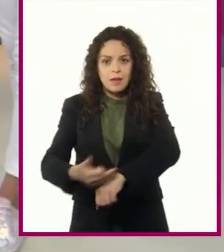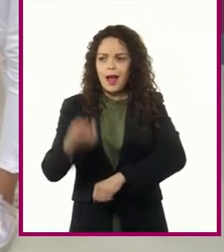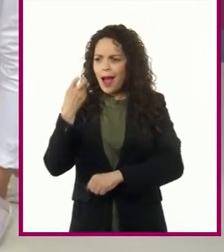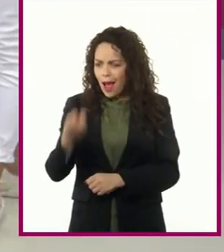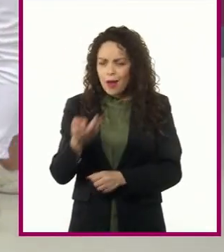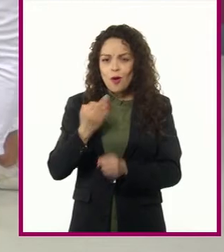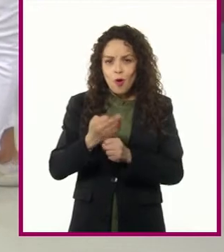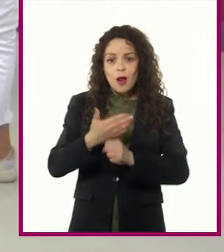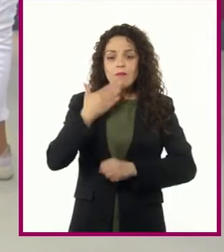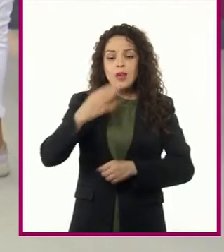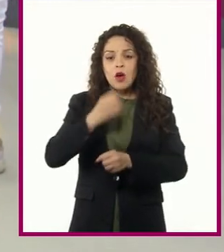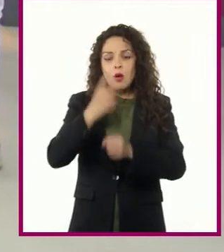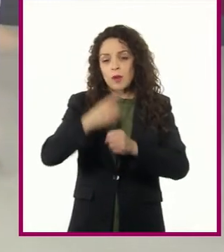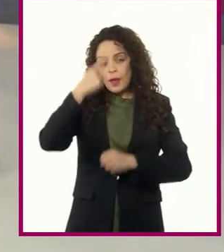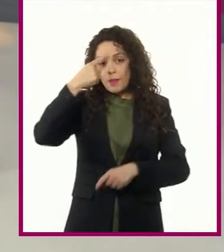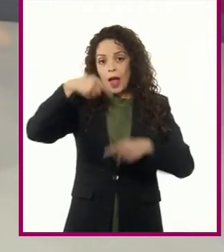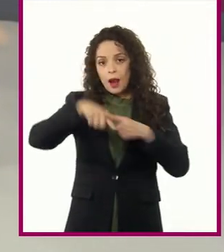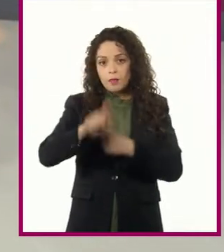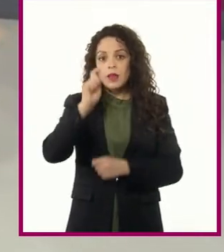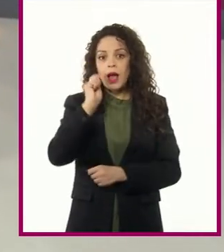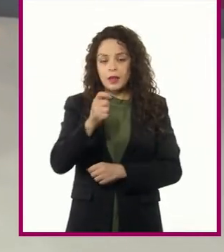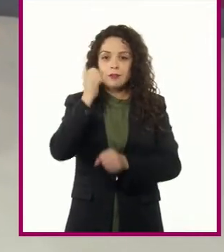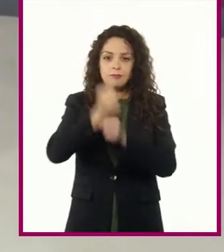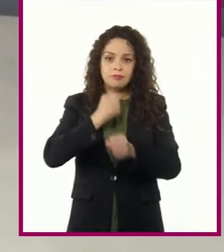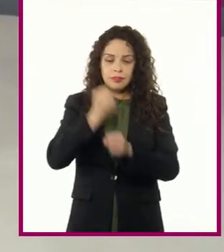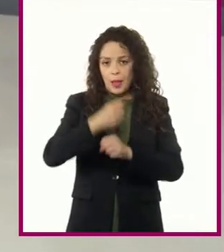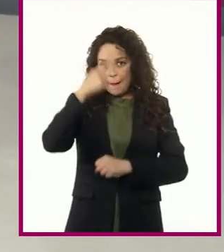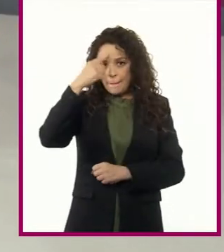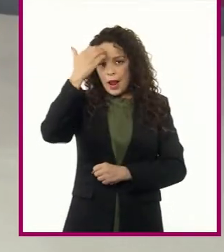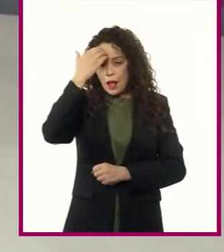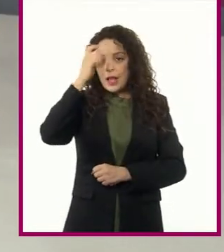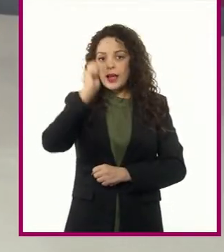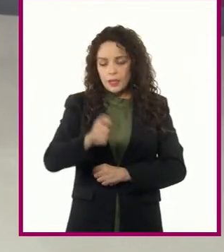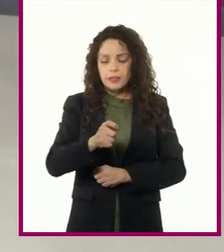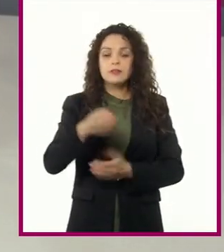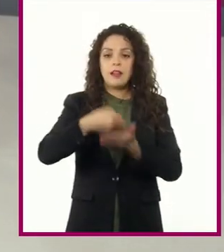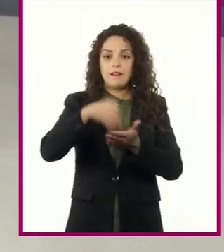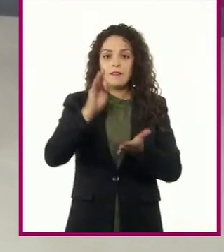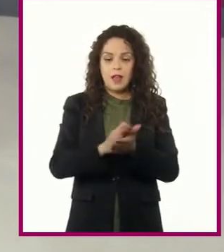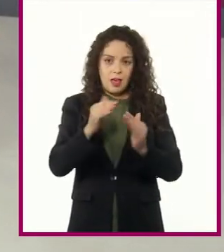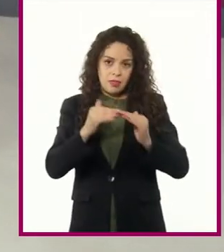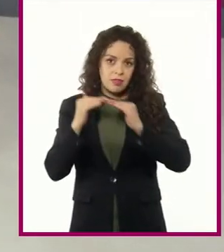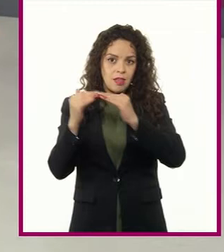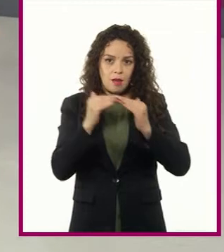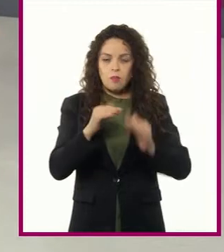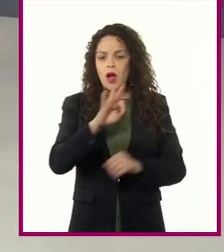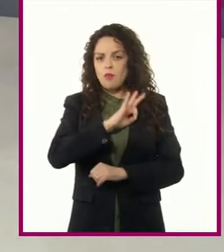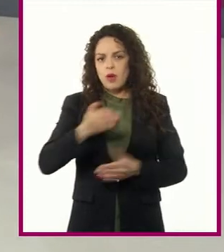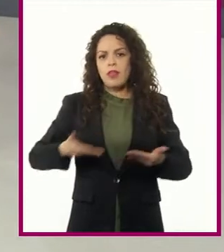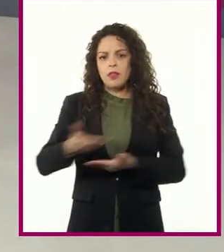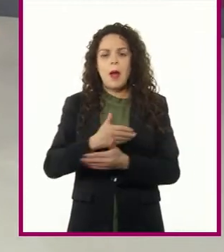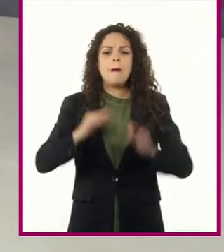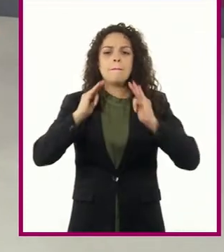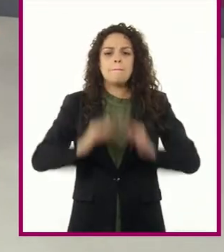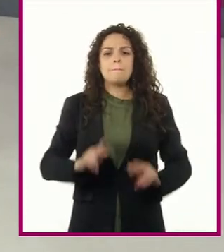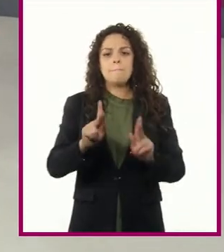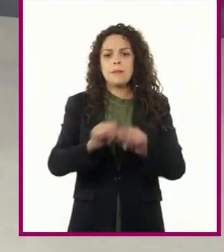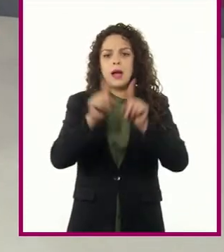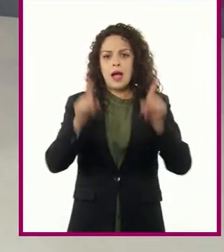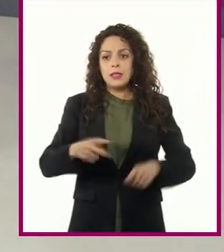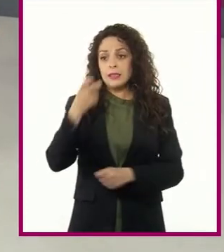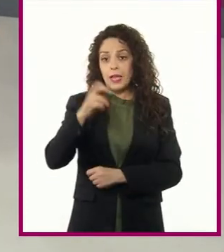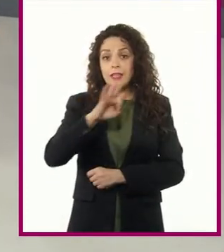práctica los valores democráticos y convivir pacíficamente. Sin duda, esto puede ser un precedente para cuando